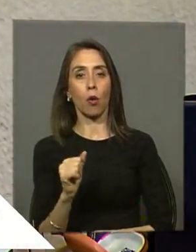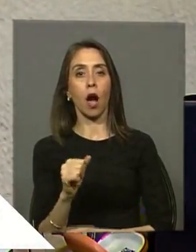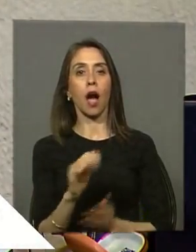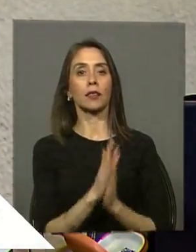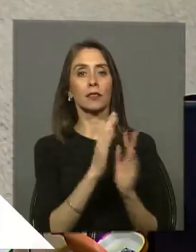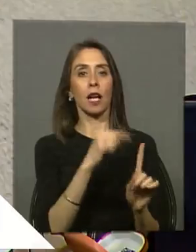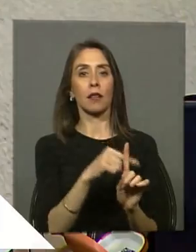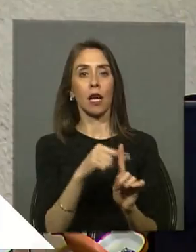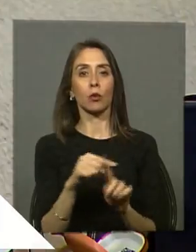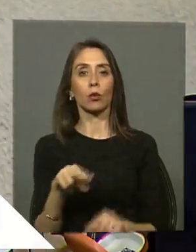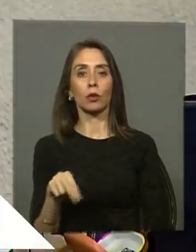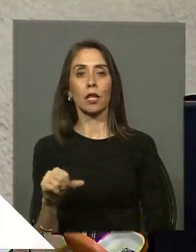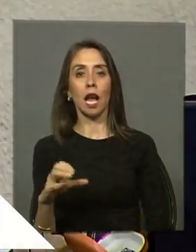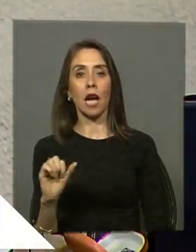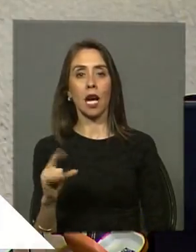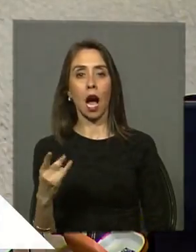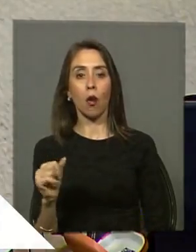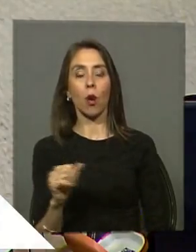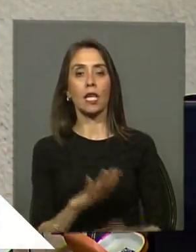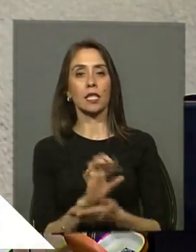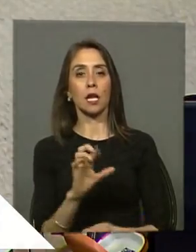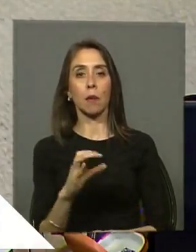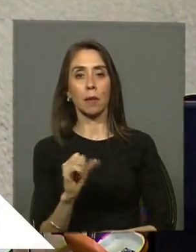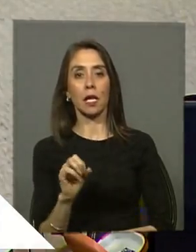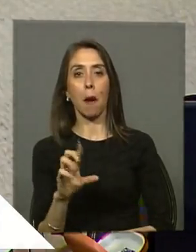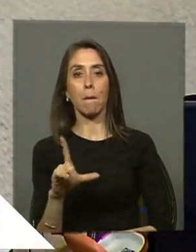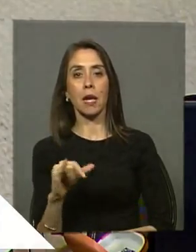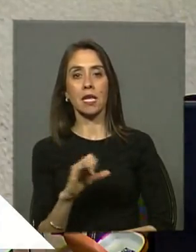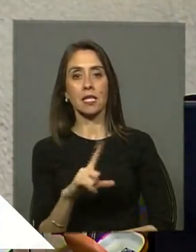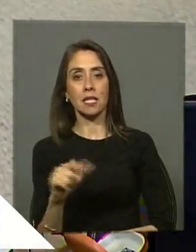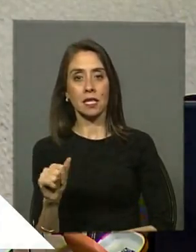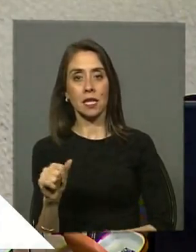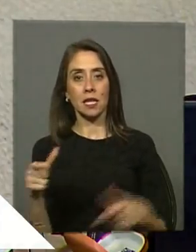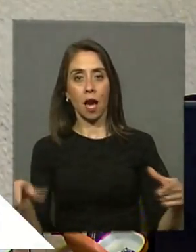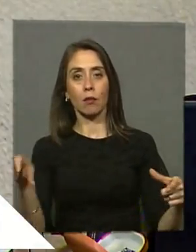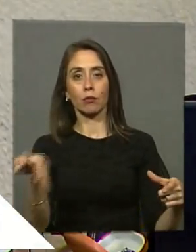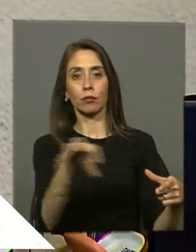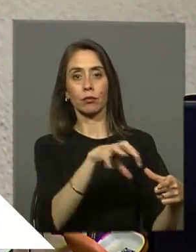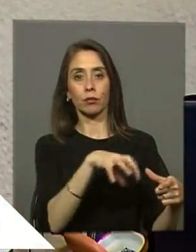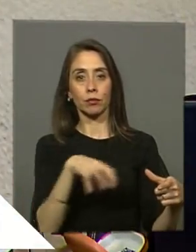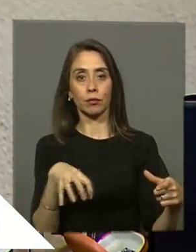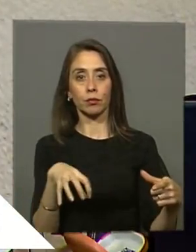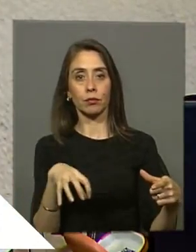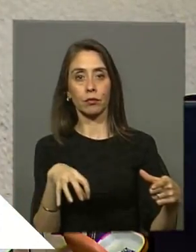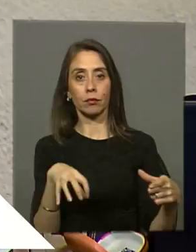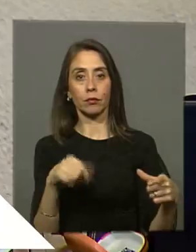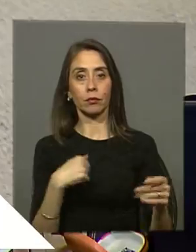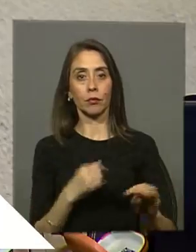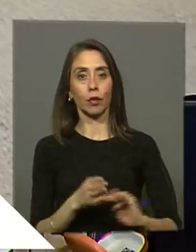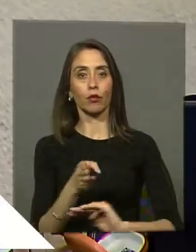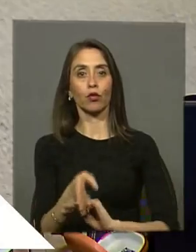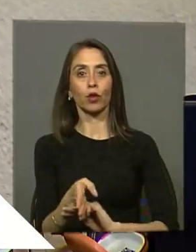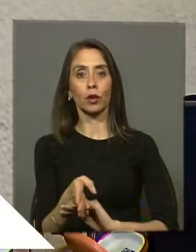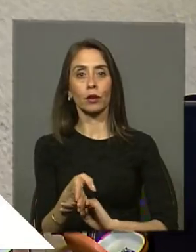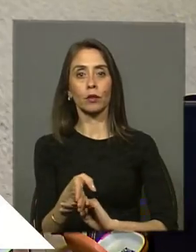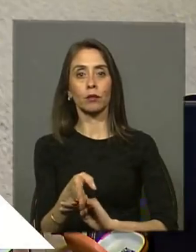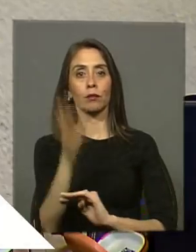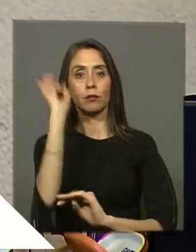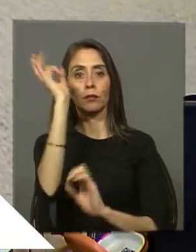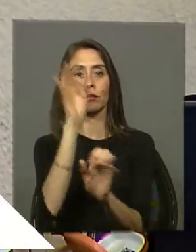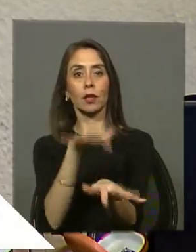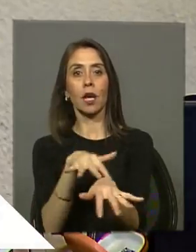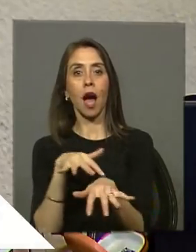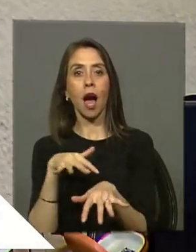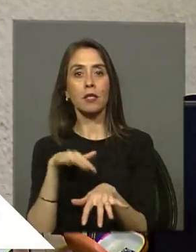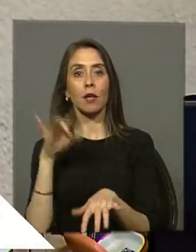Santa Cruz de Nancagua de Chépica de Plasilla y donde pude asistir a una asamblea